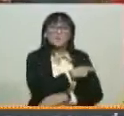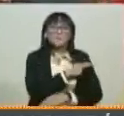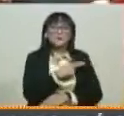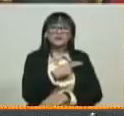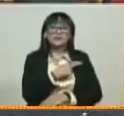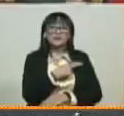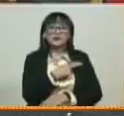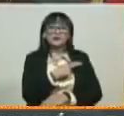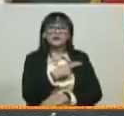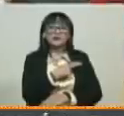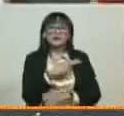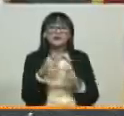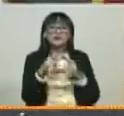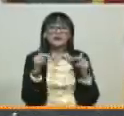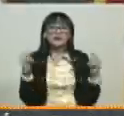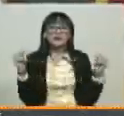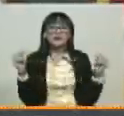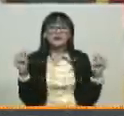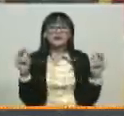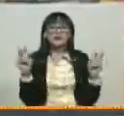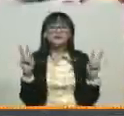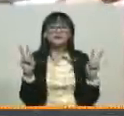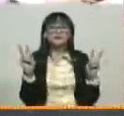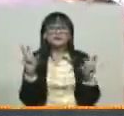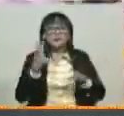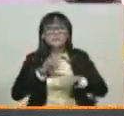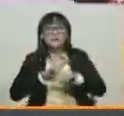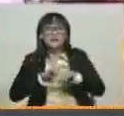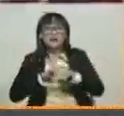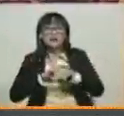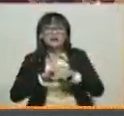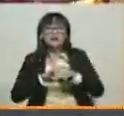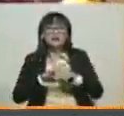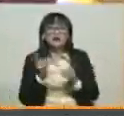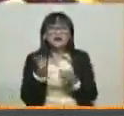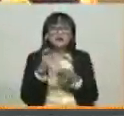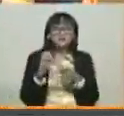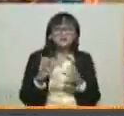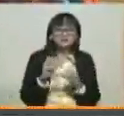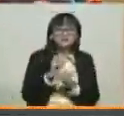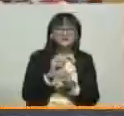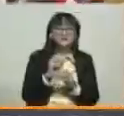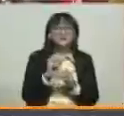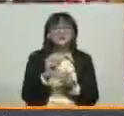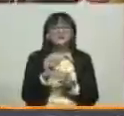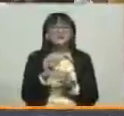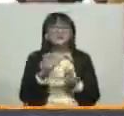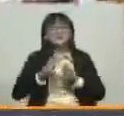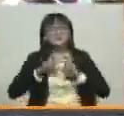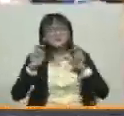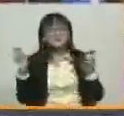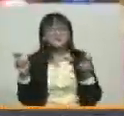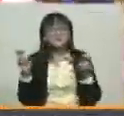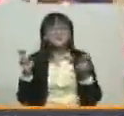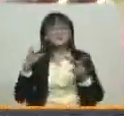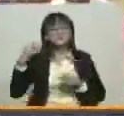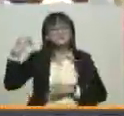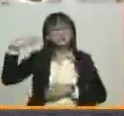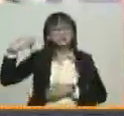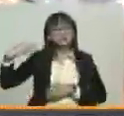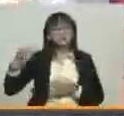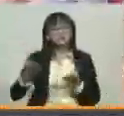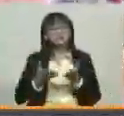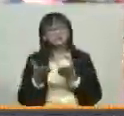Central de Valera en las áreas de pediatría, oncología, ginecología, imagenología y los